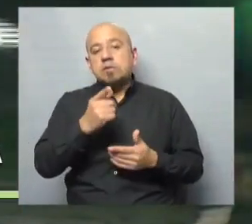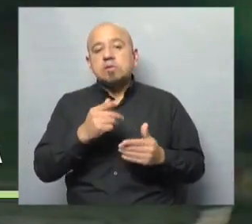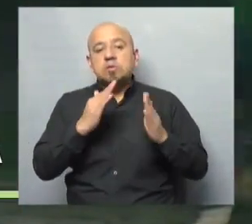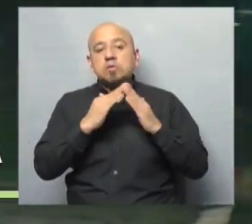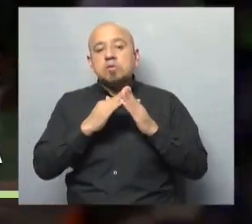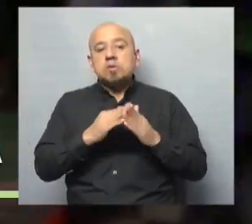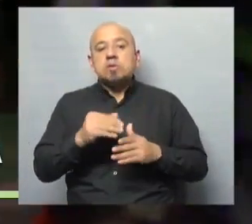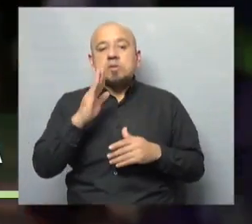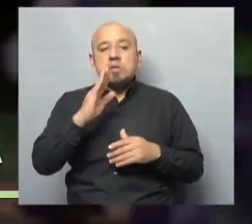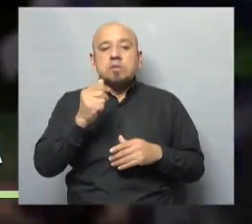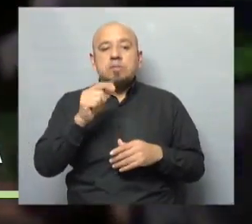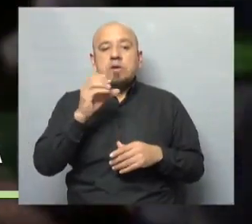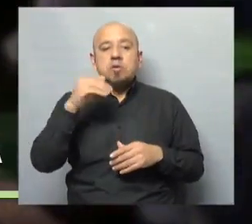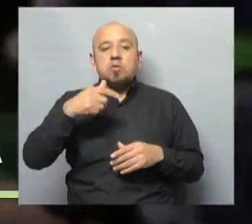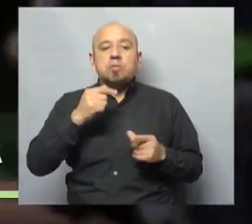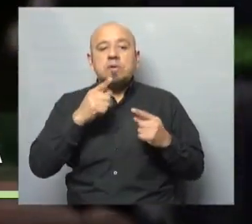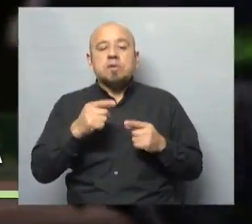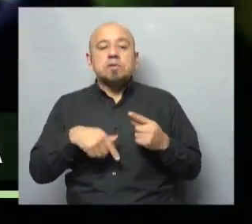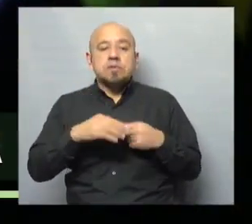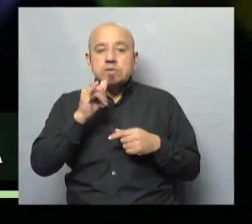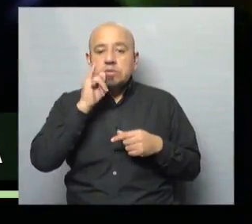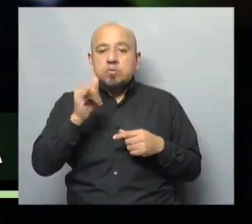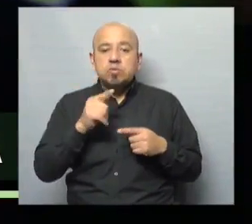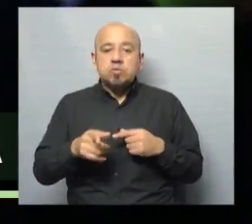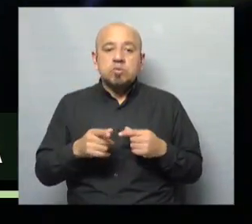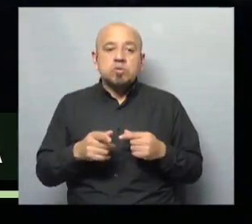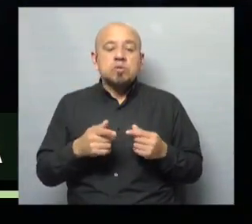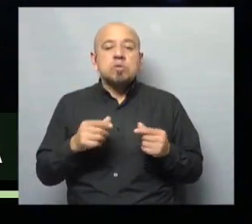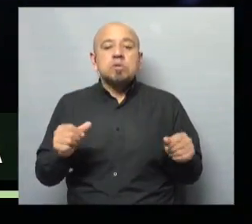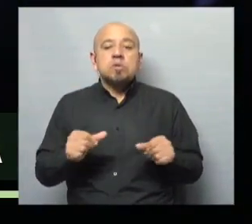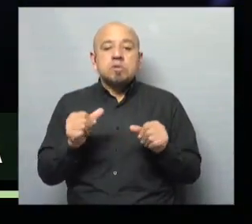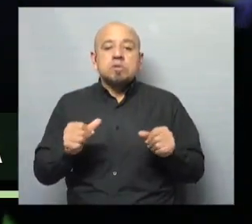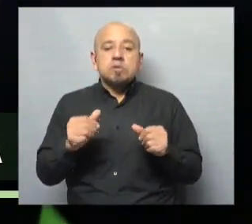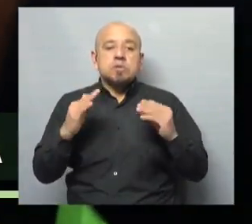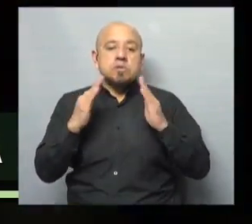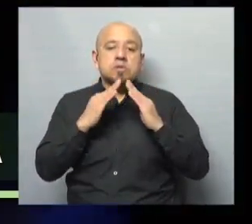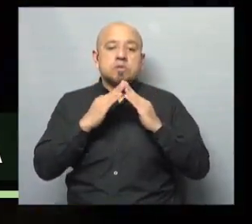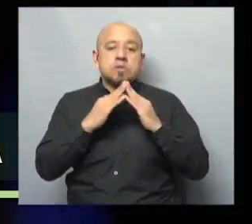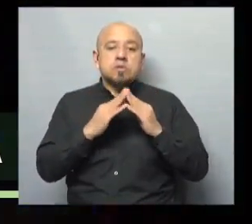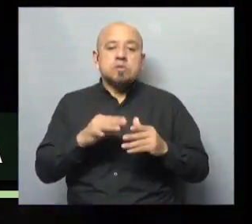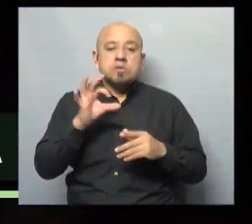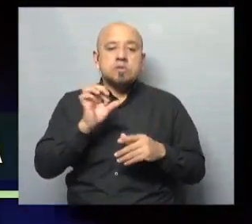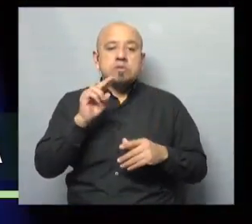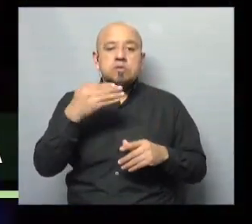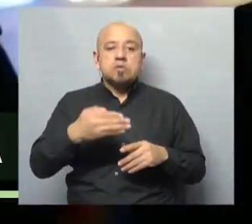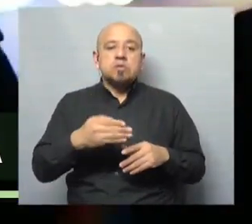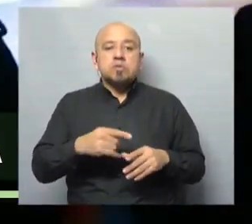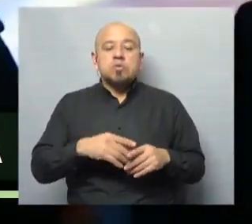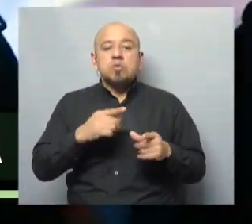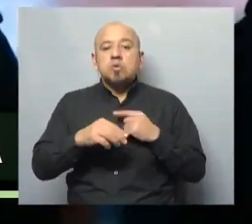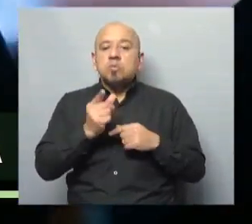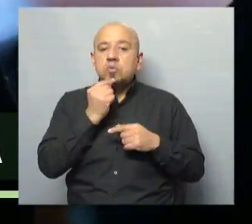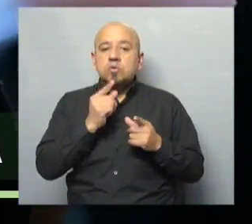la paloma en rocha según se denunció el disparo se efectuó desde la casa de un subcomisario policial donde se